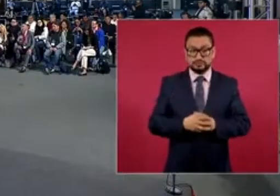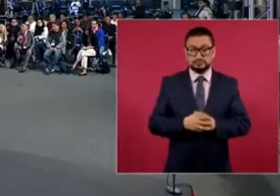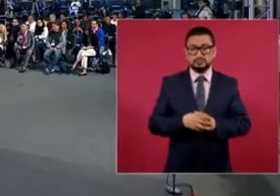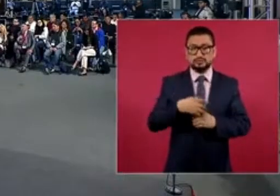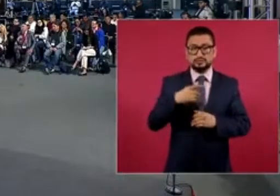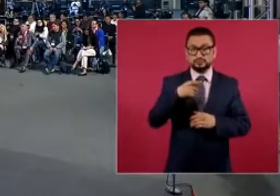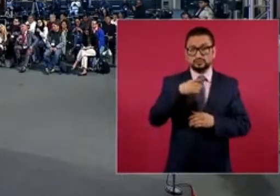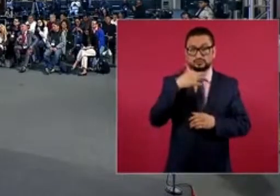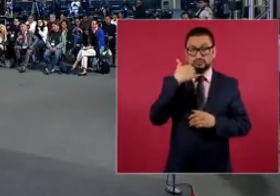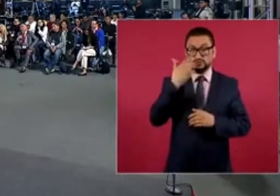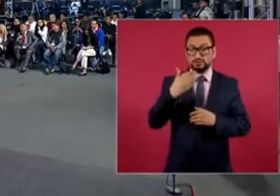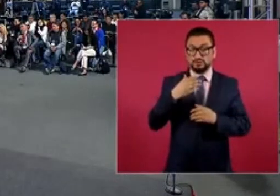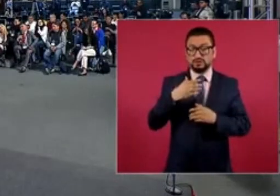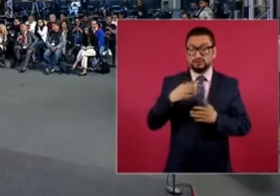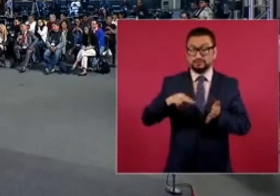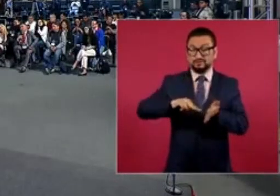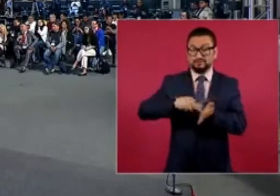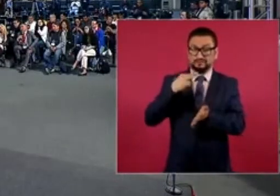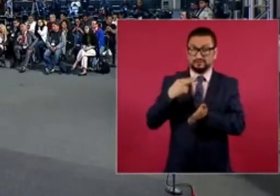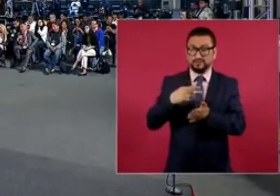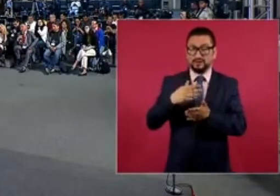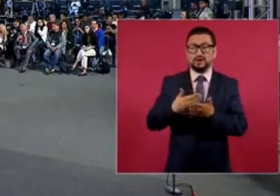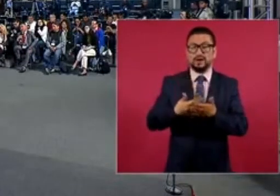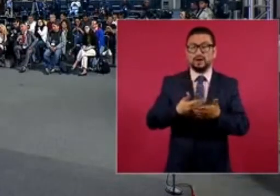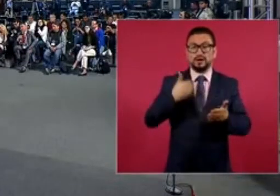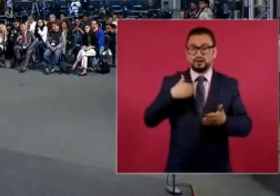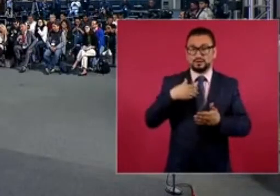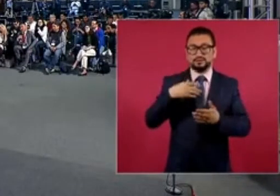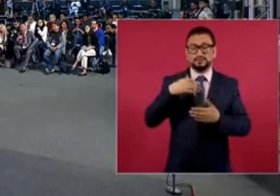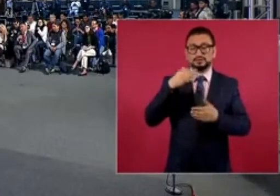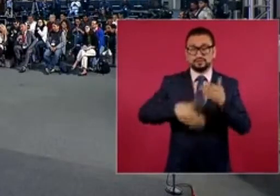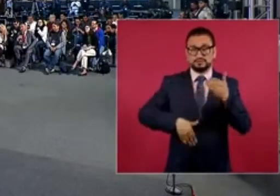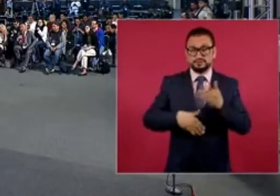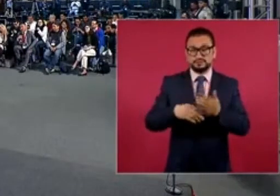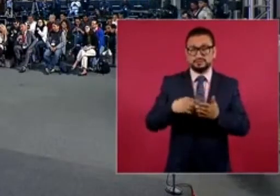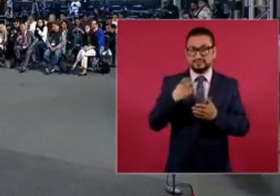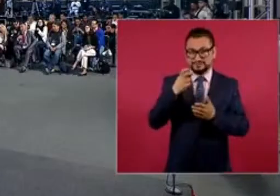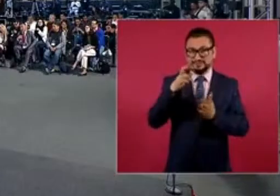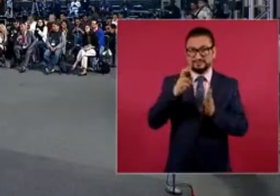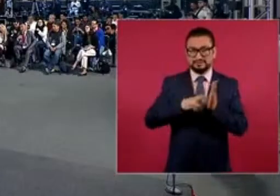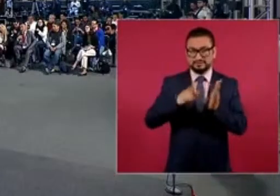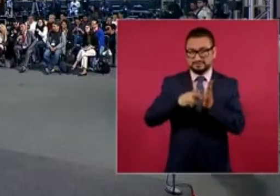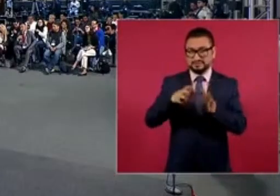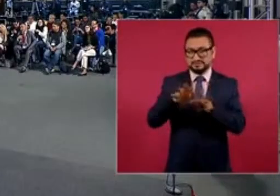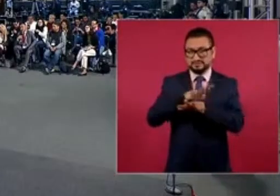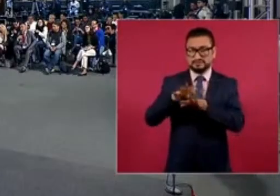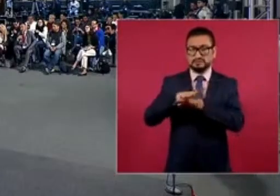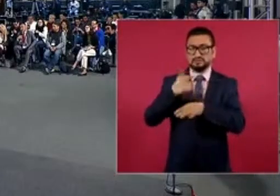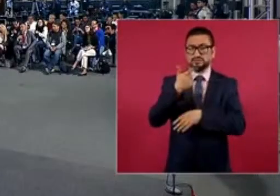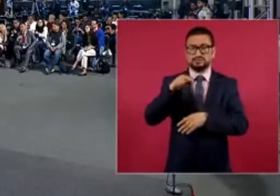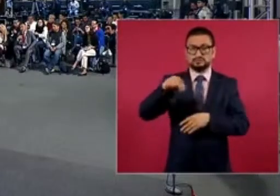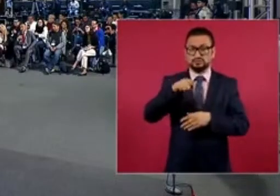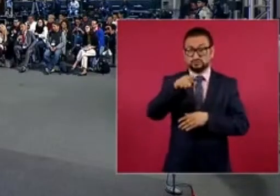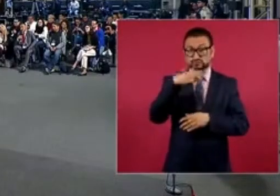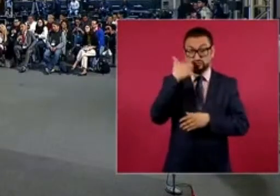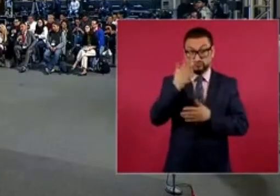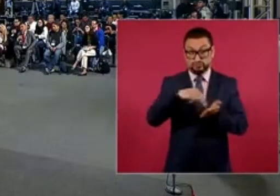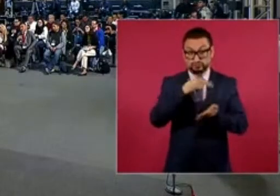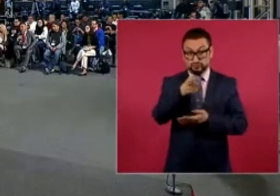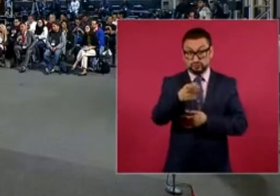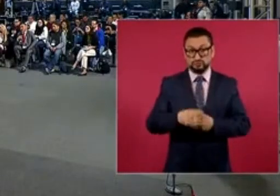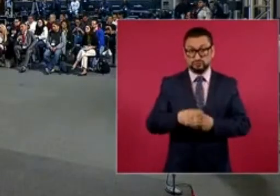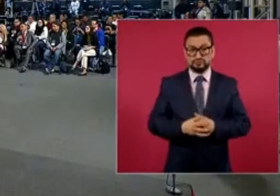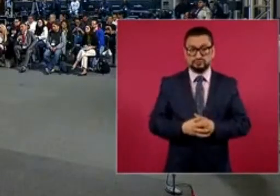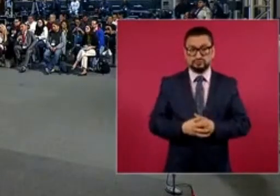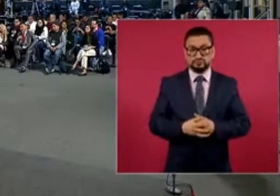antes de irse a su rancho. La quisiera firmar esta reforma a la Guardia Nacional. A ver